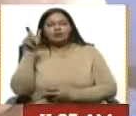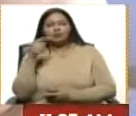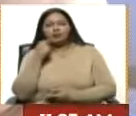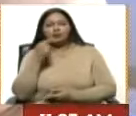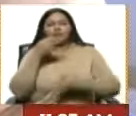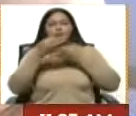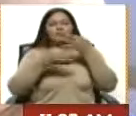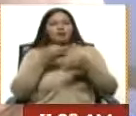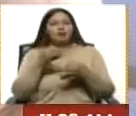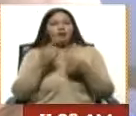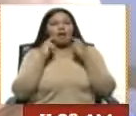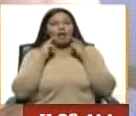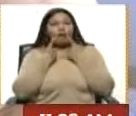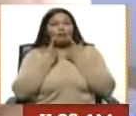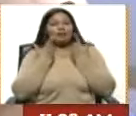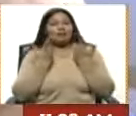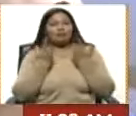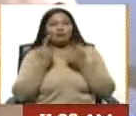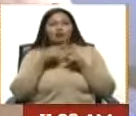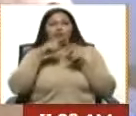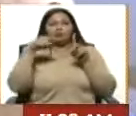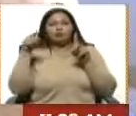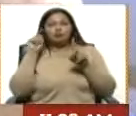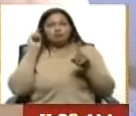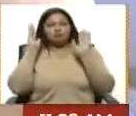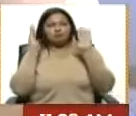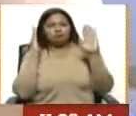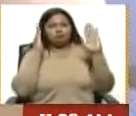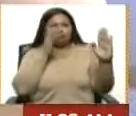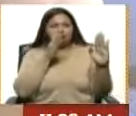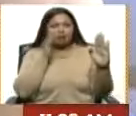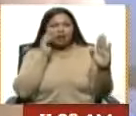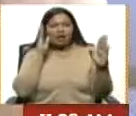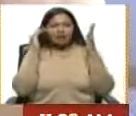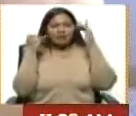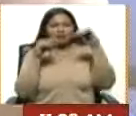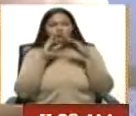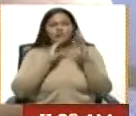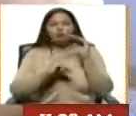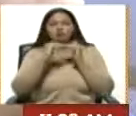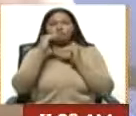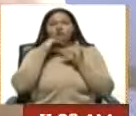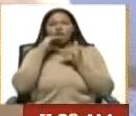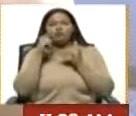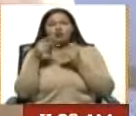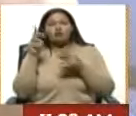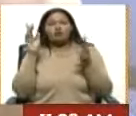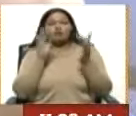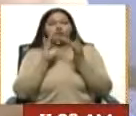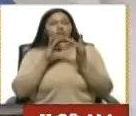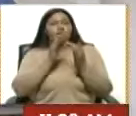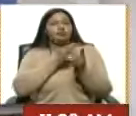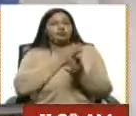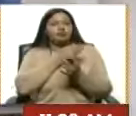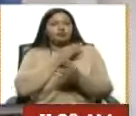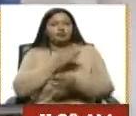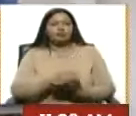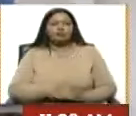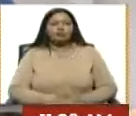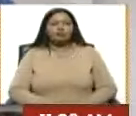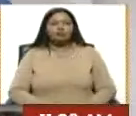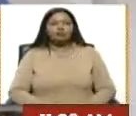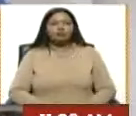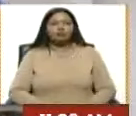decía Emma, tienen algoritmos dedicados para que no suban lo suficiente en las redes sociales. Para que no aparezca. Así es. ¿Cómo